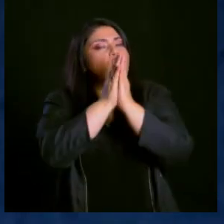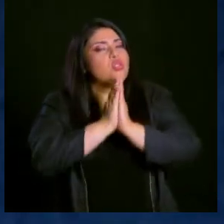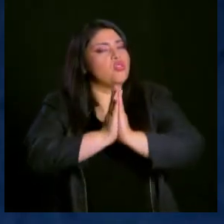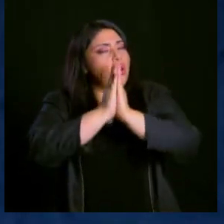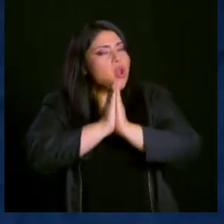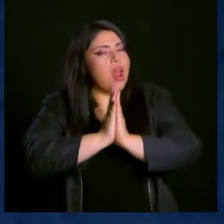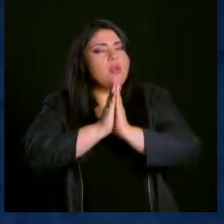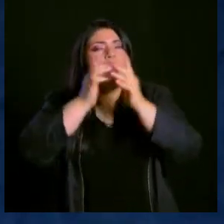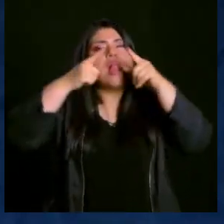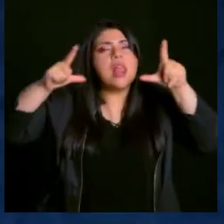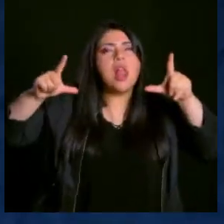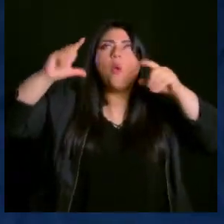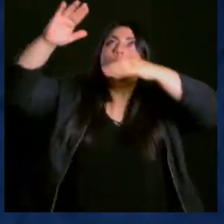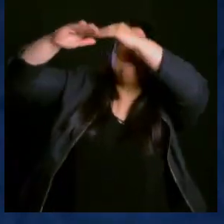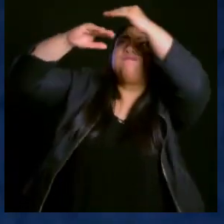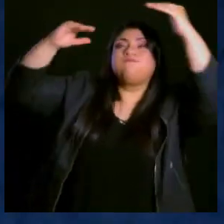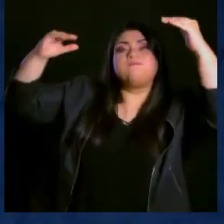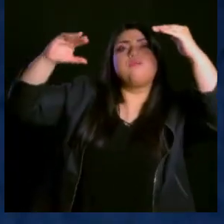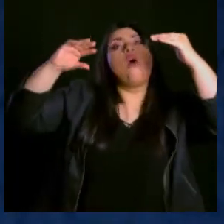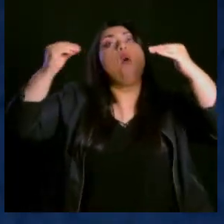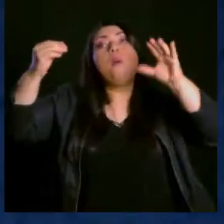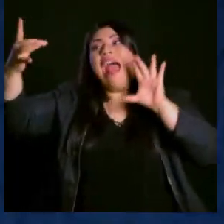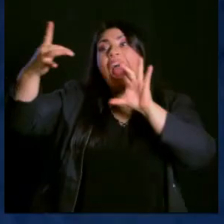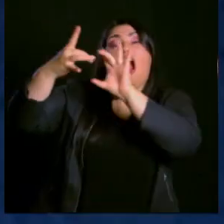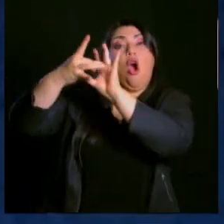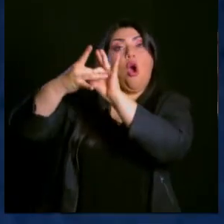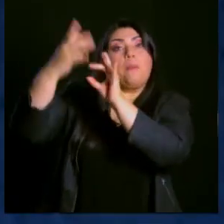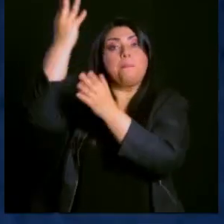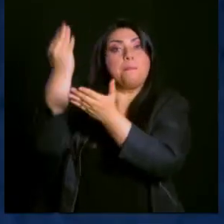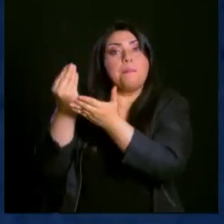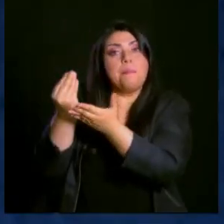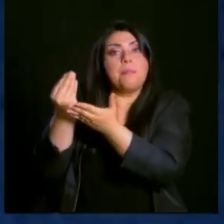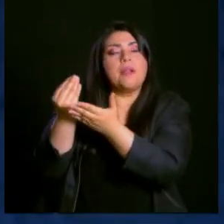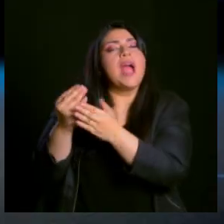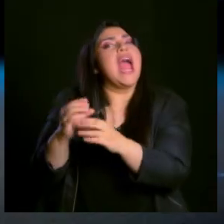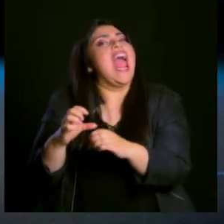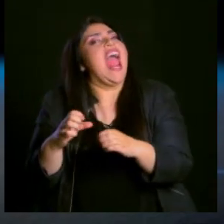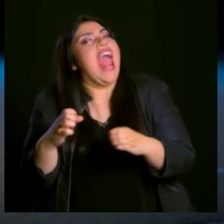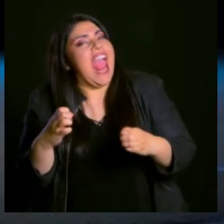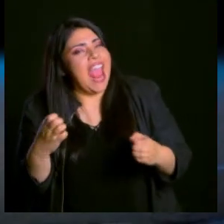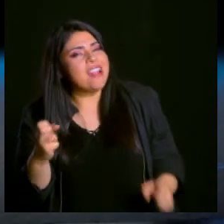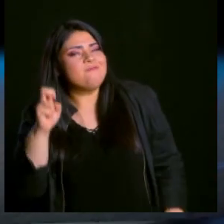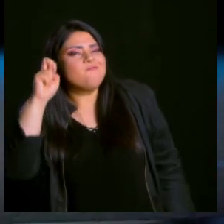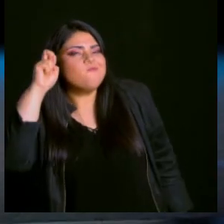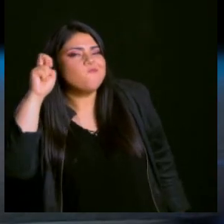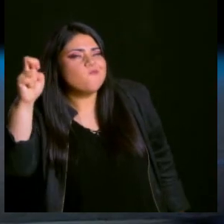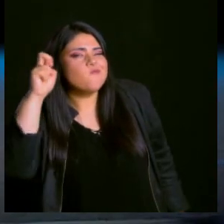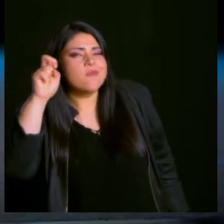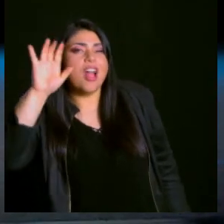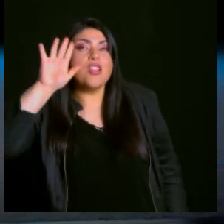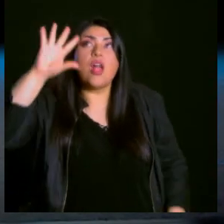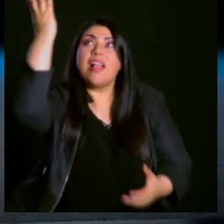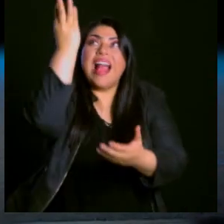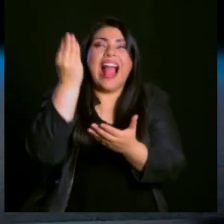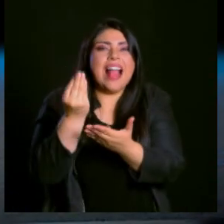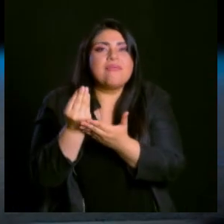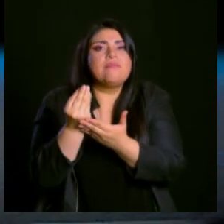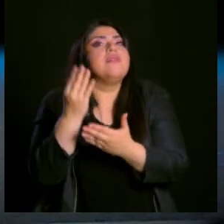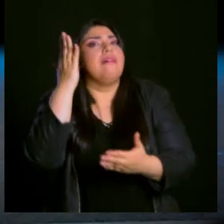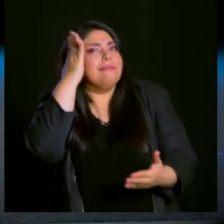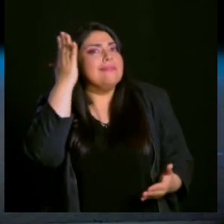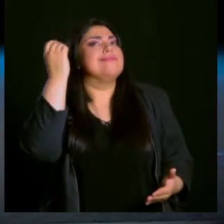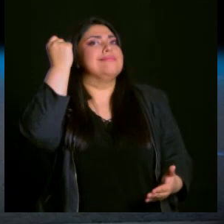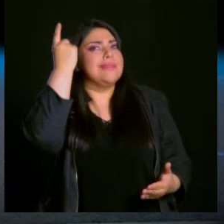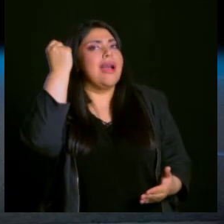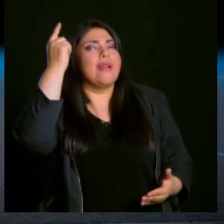celestiales por el espíritu santo lo que estamos haciendo es que el espíritu en nosotros ya conoce lo que Dios